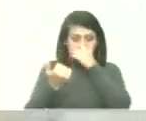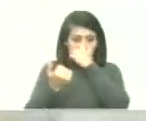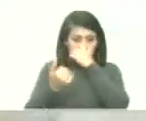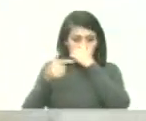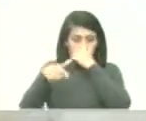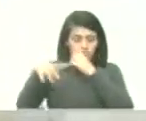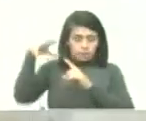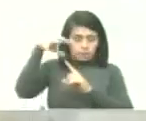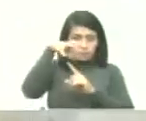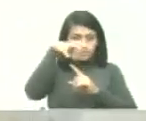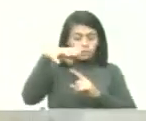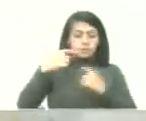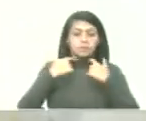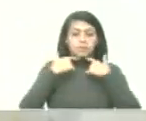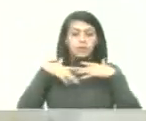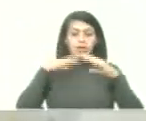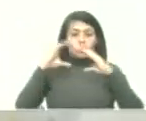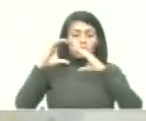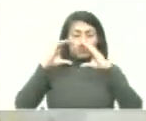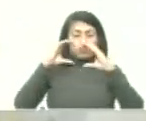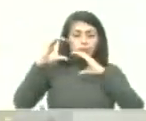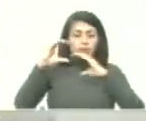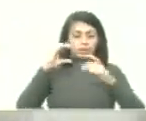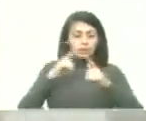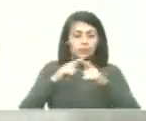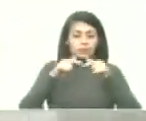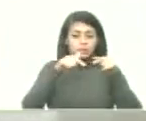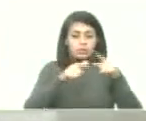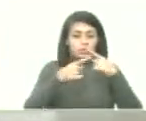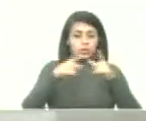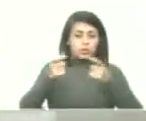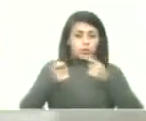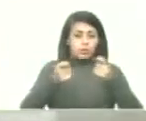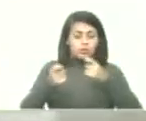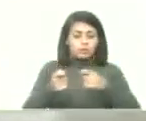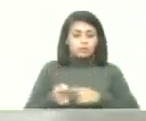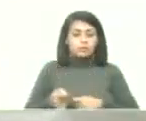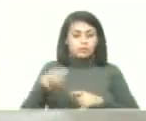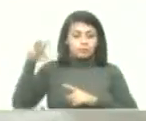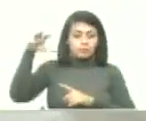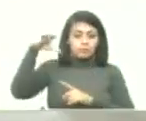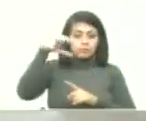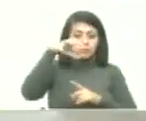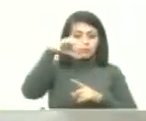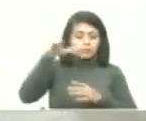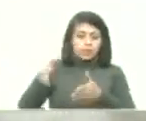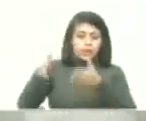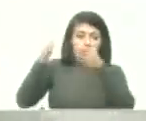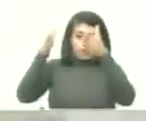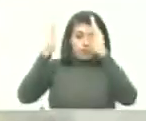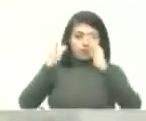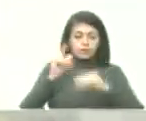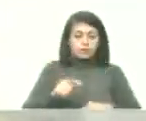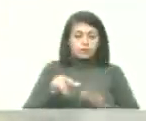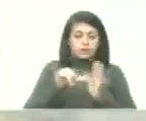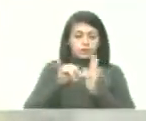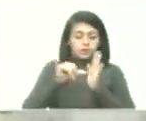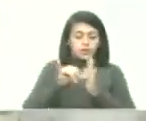dron que pierde comunicación con el control y se dirige hacia el edificio